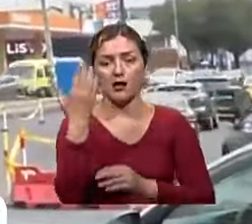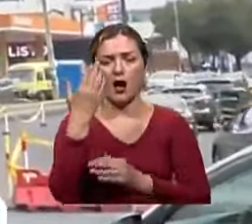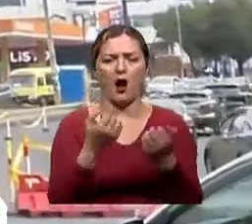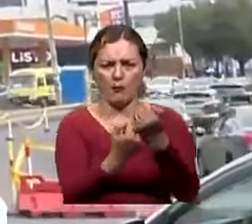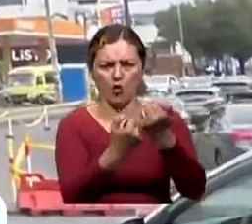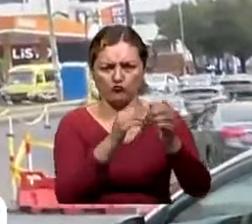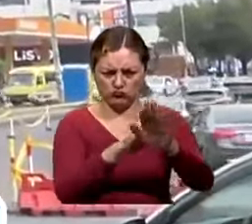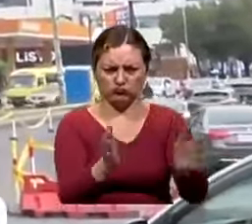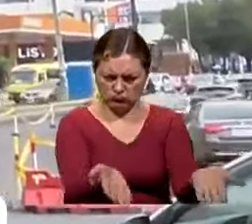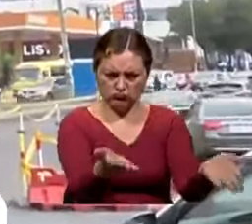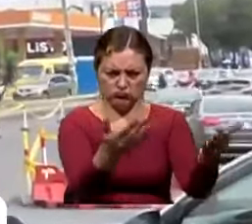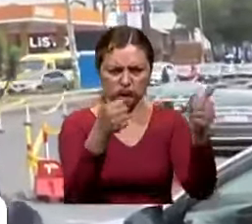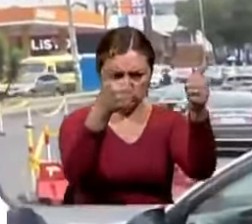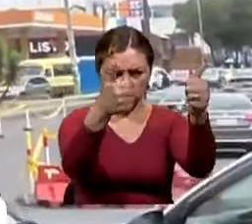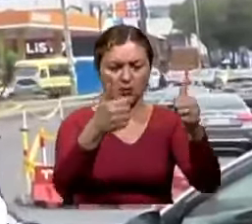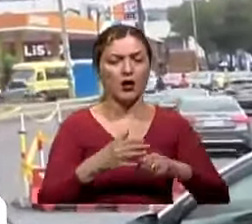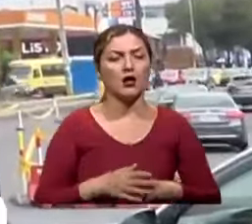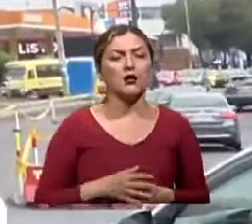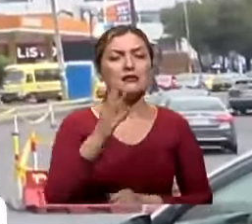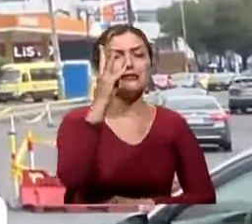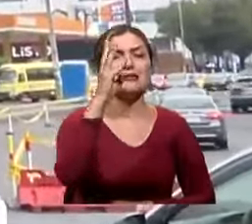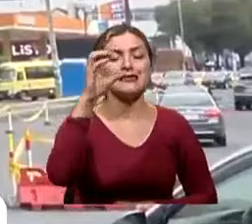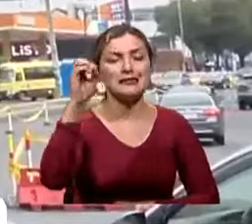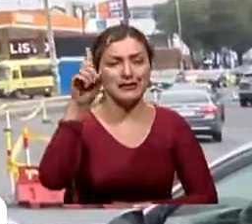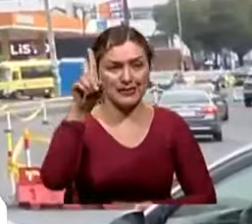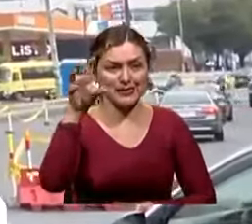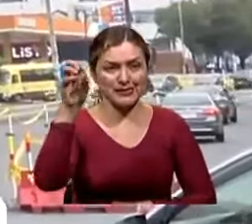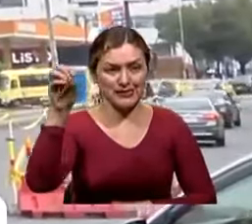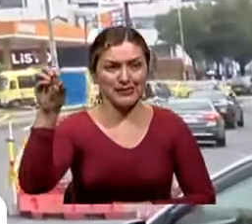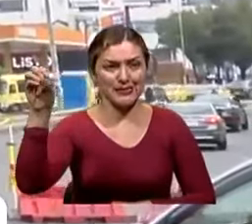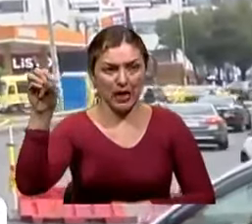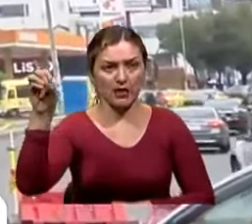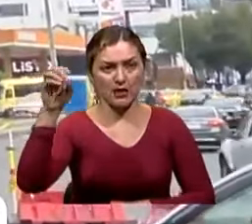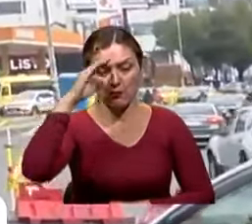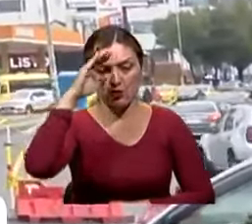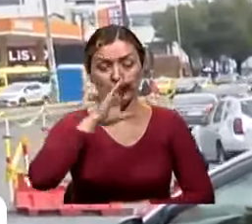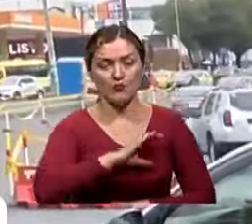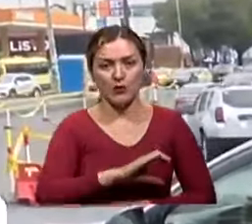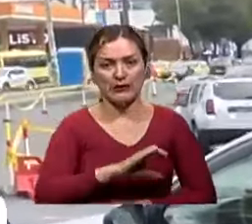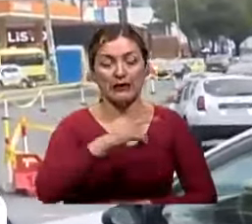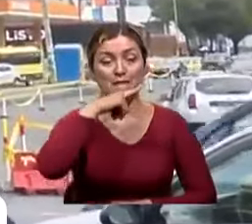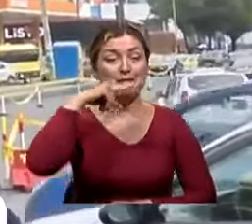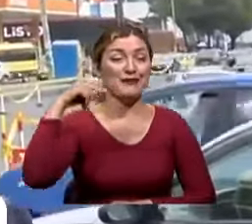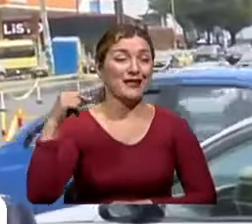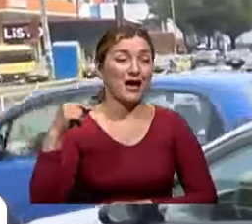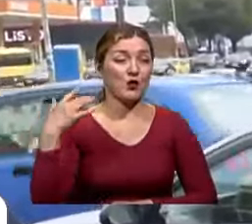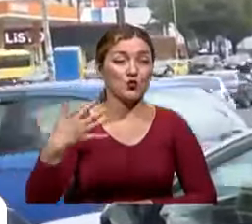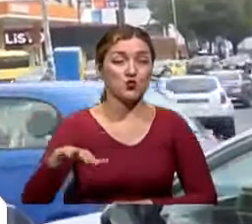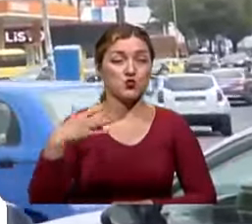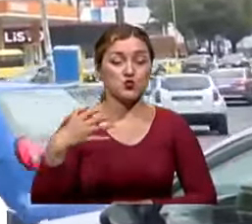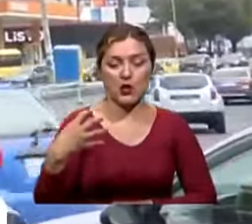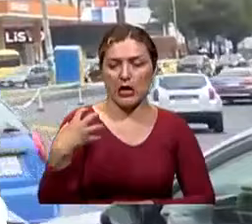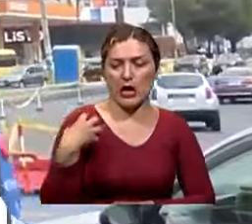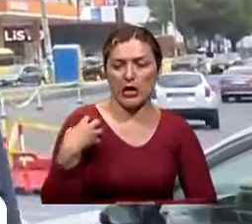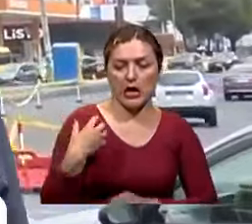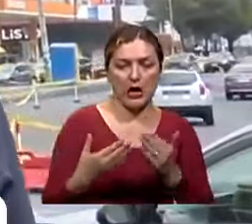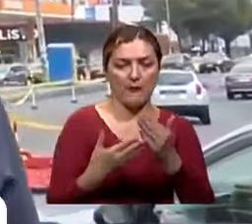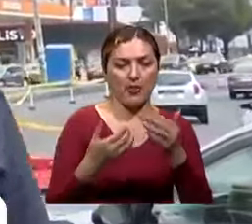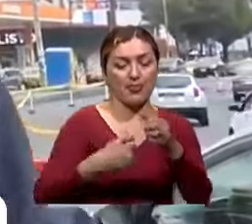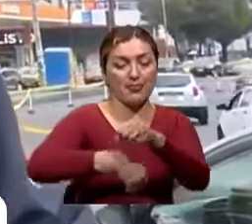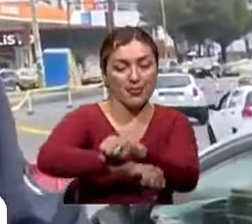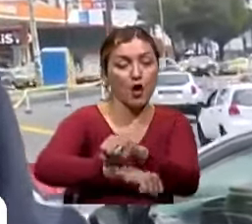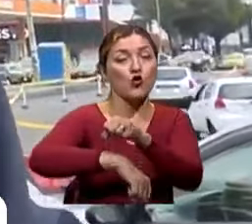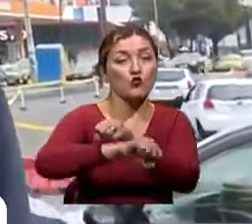apoyo, vamos a estar estableciendo entre 60 y 100, porque estamos a puertas de un feriado, vamos a garantizar los eventos